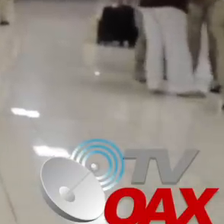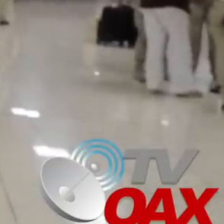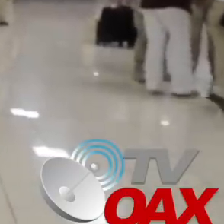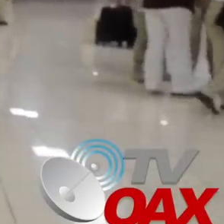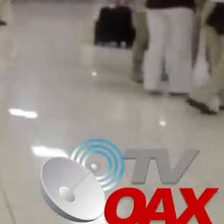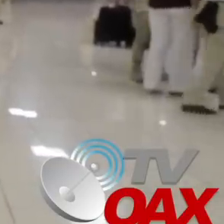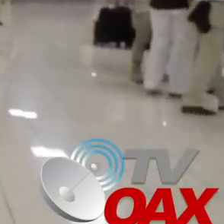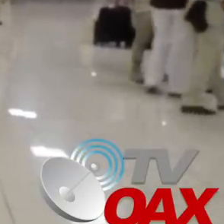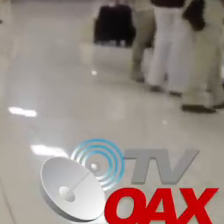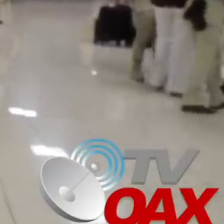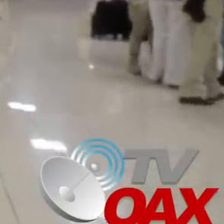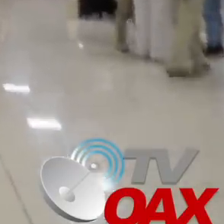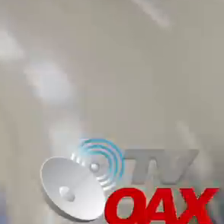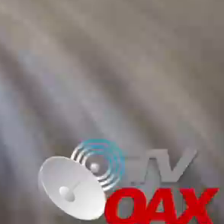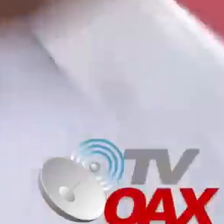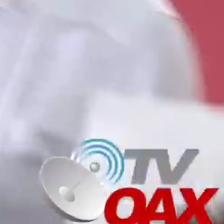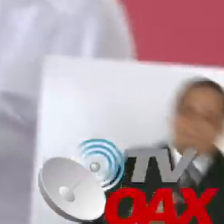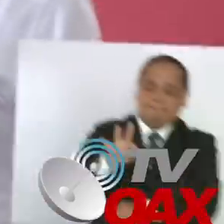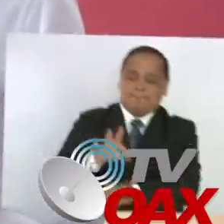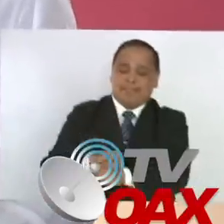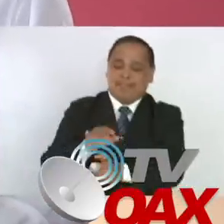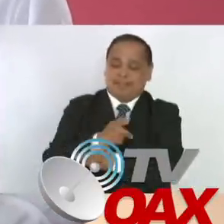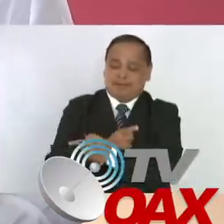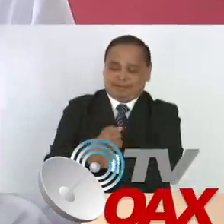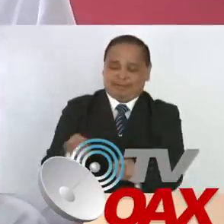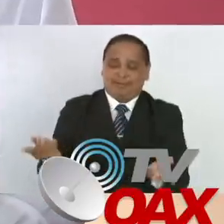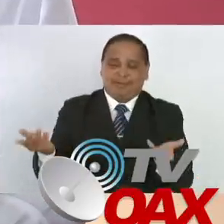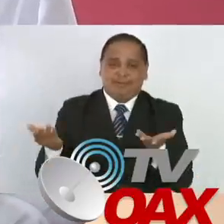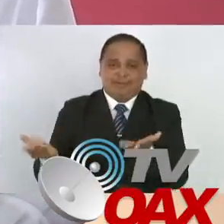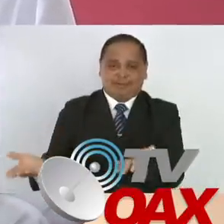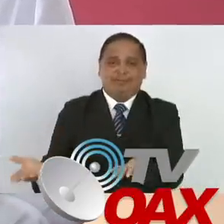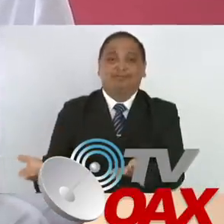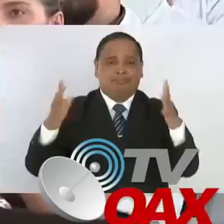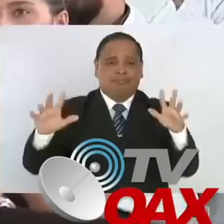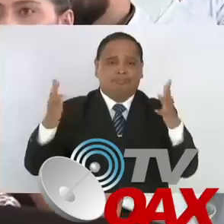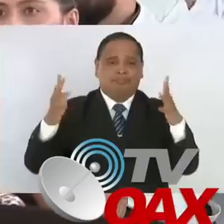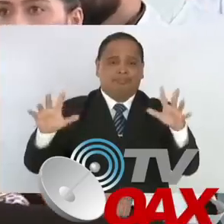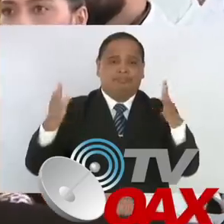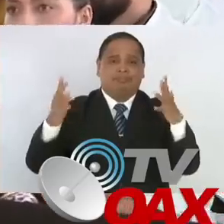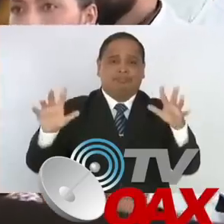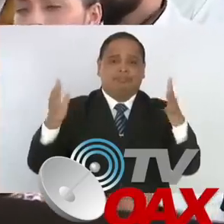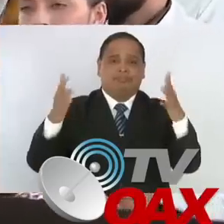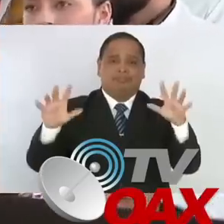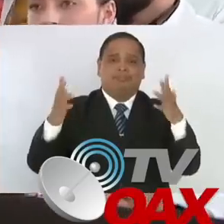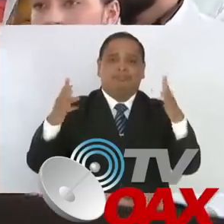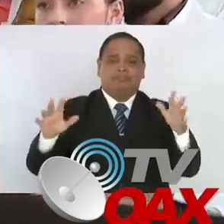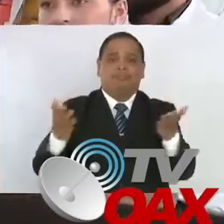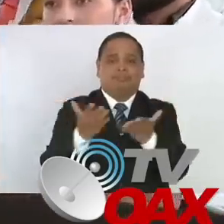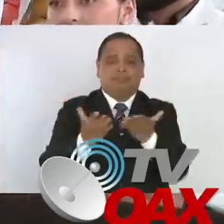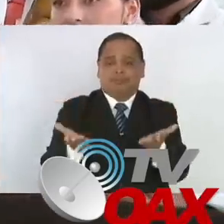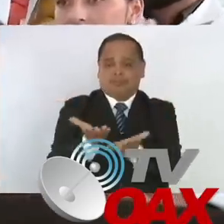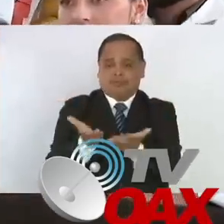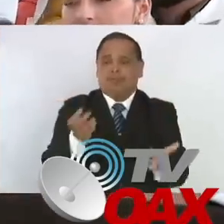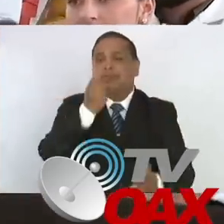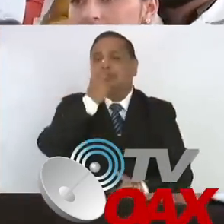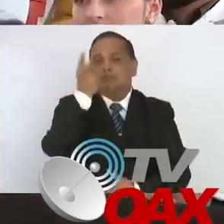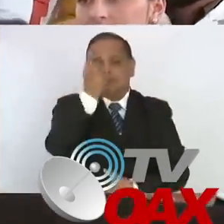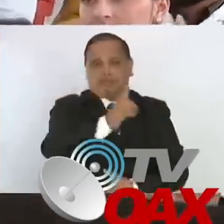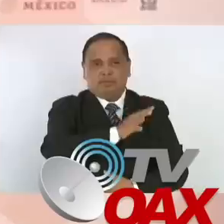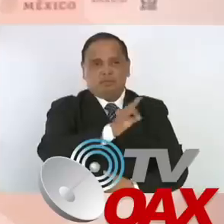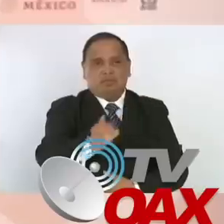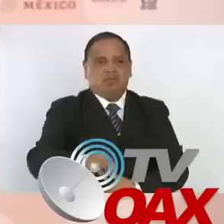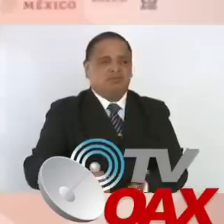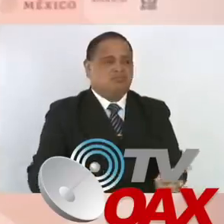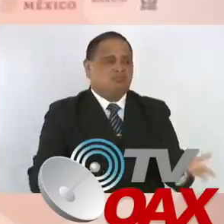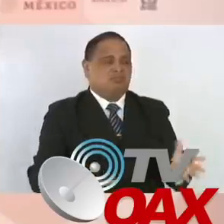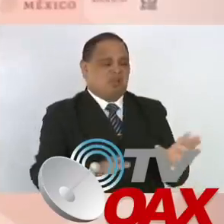el desarrollo de nuestro país y para su beneficio. Pueden decir lo que